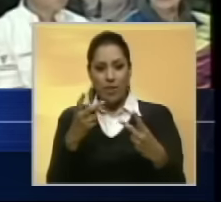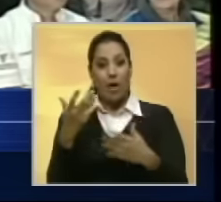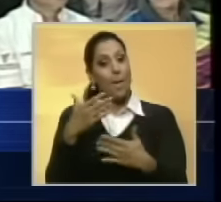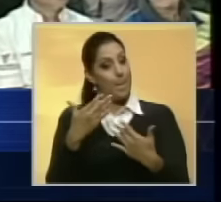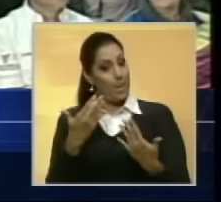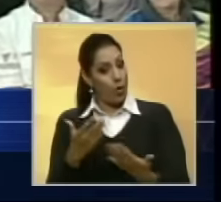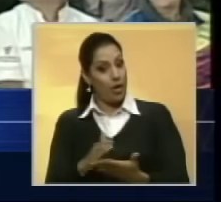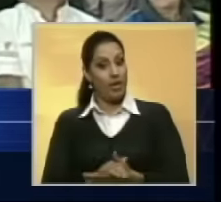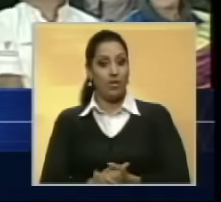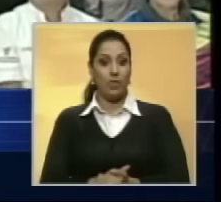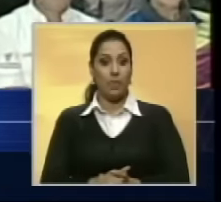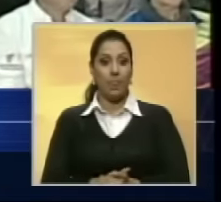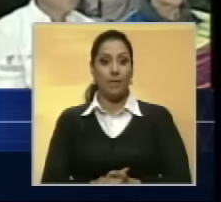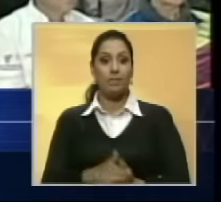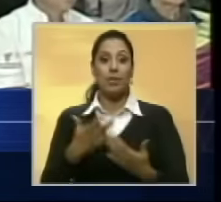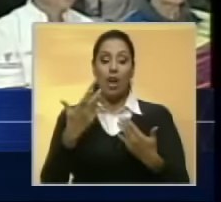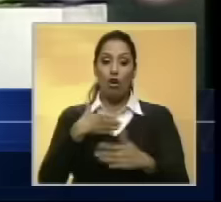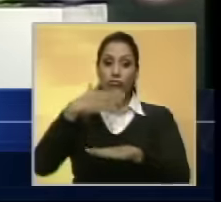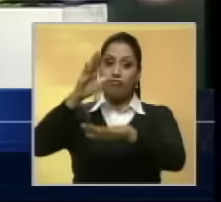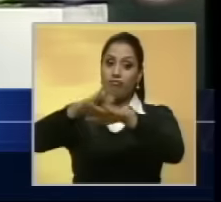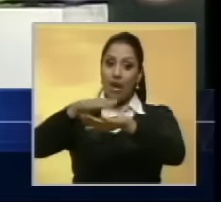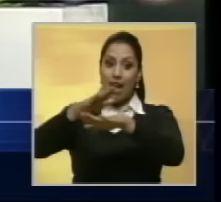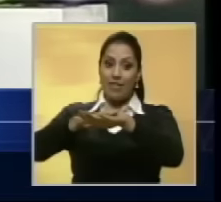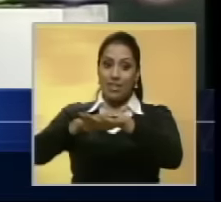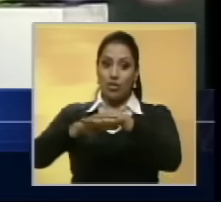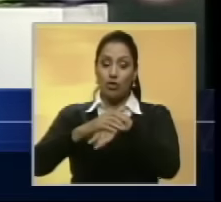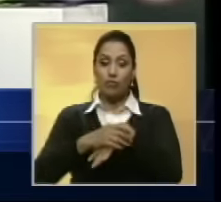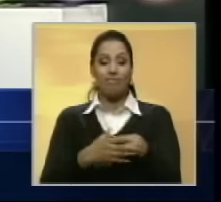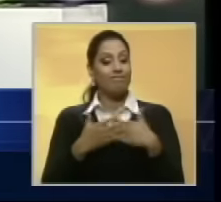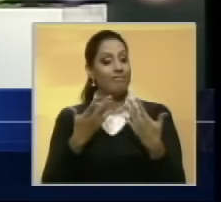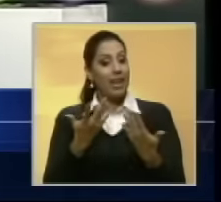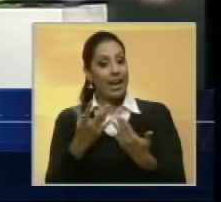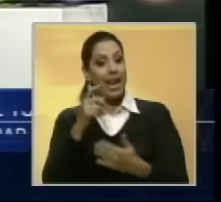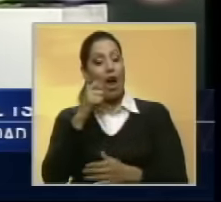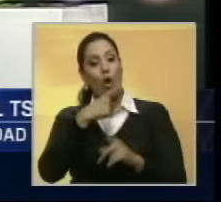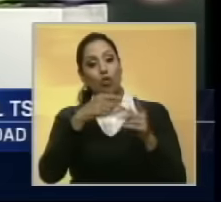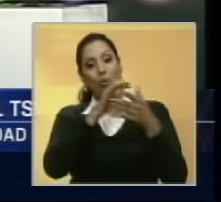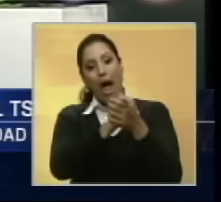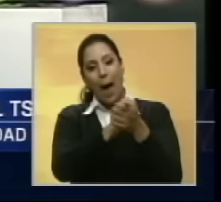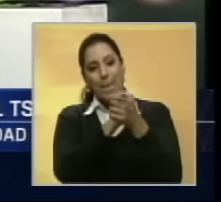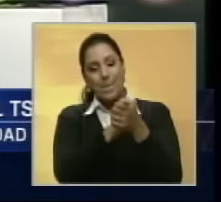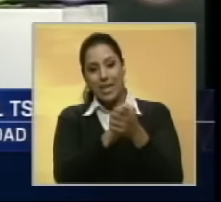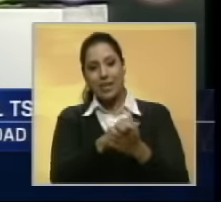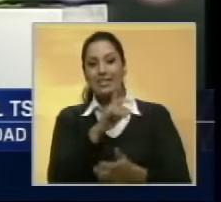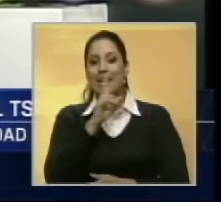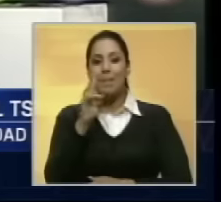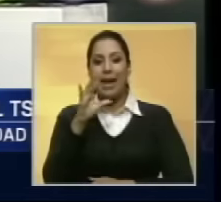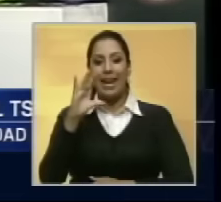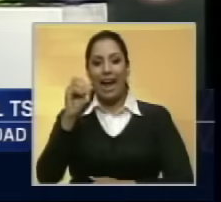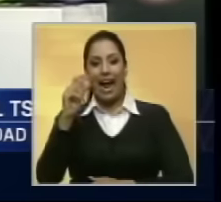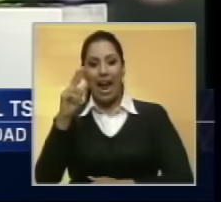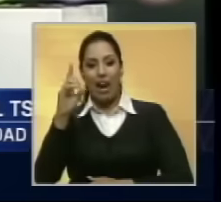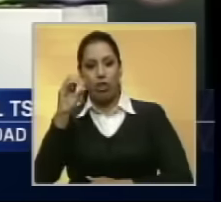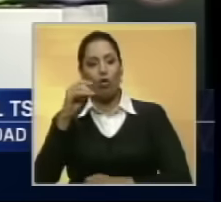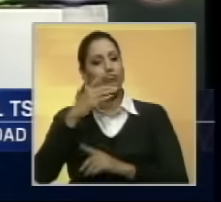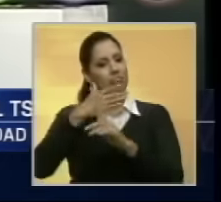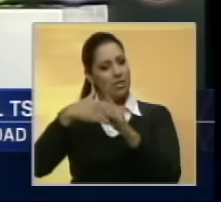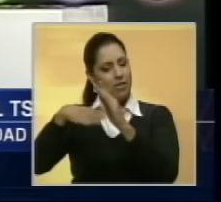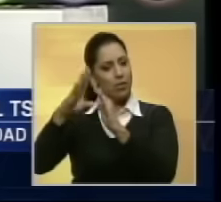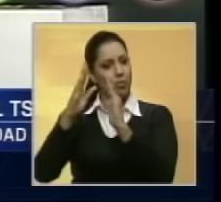eso que le solicité al compañero Ricardo Molina que vuelva a